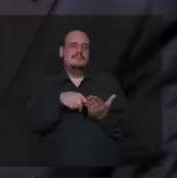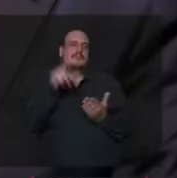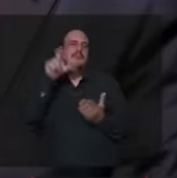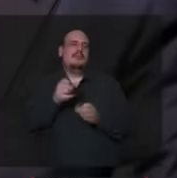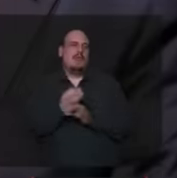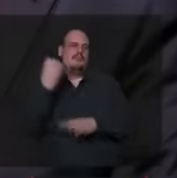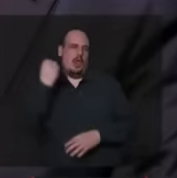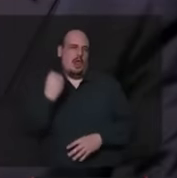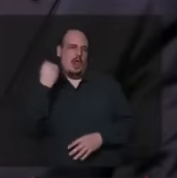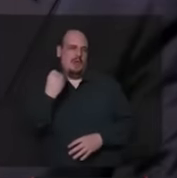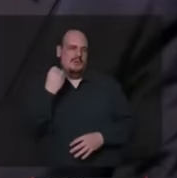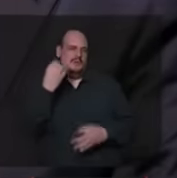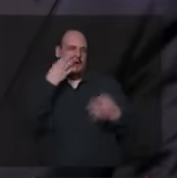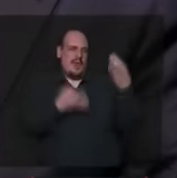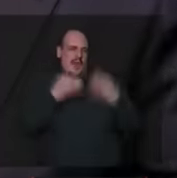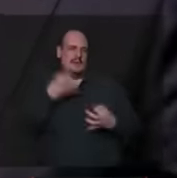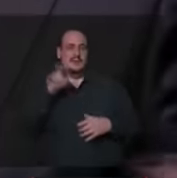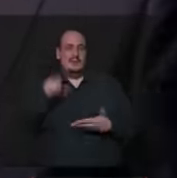mira números sin saber.